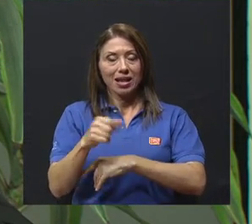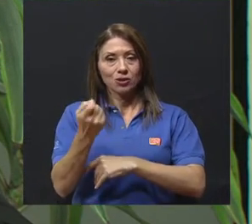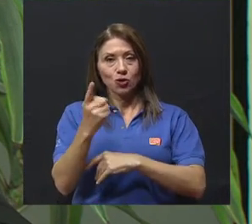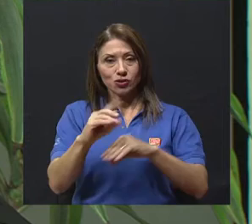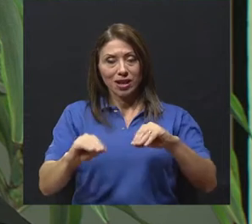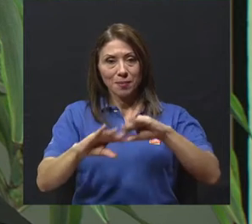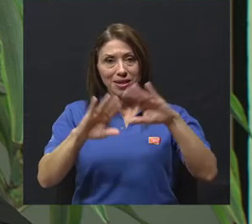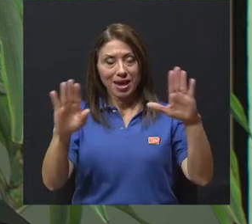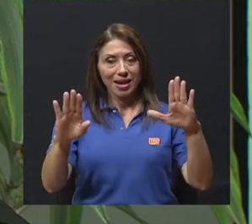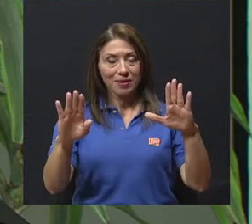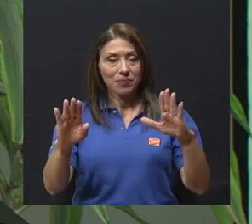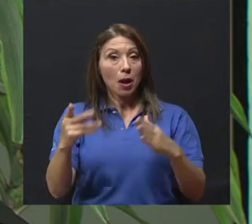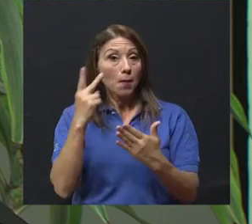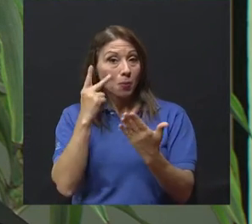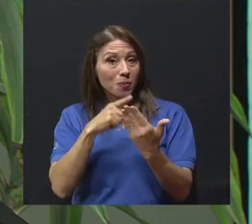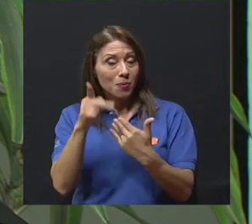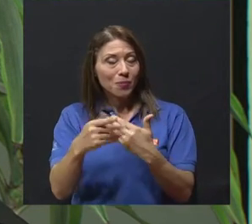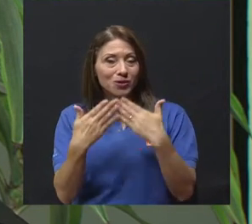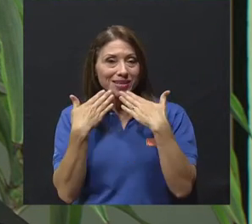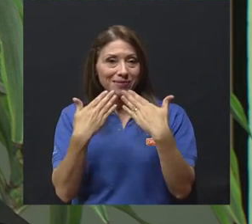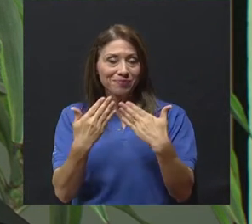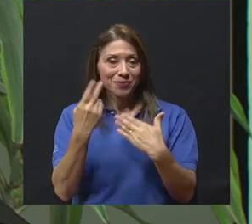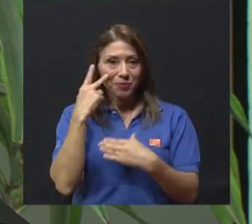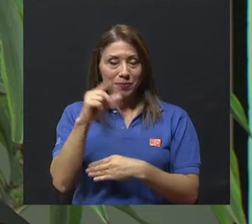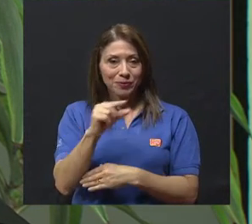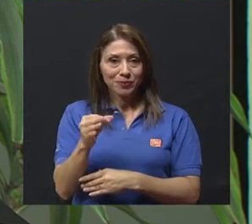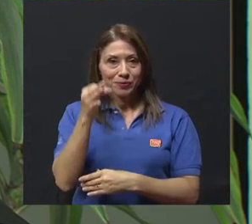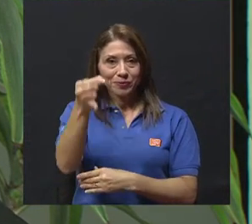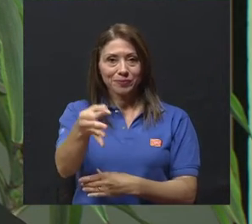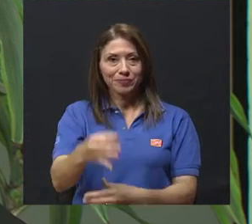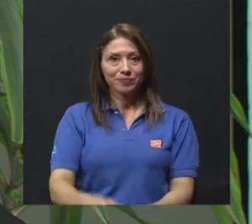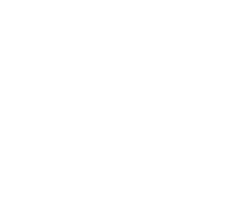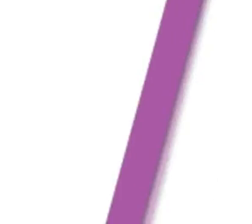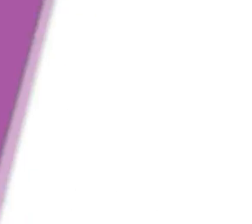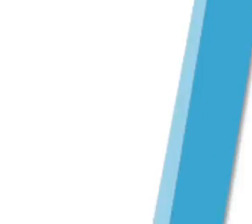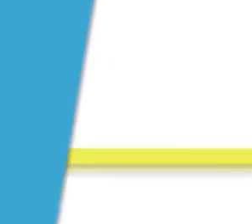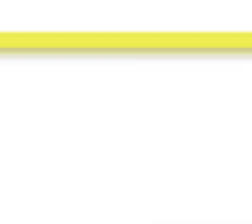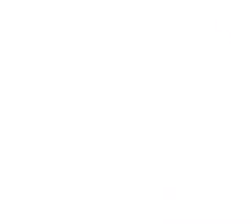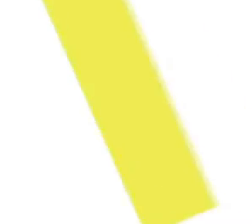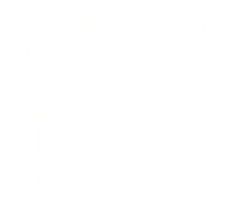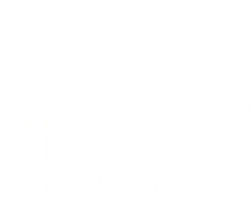11 de la mañana por su sintonía muchísimas gracias y hasta la próxima